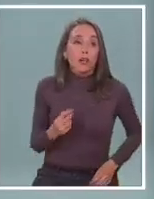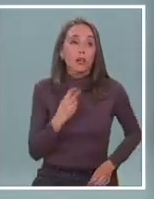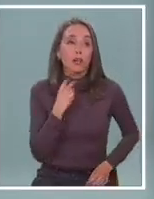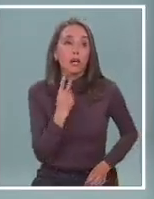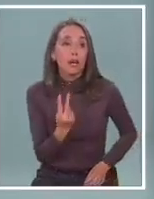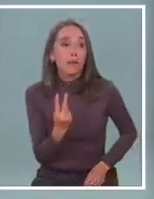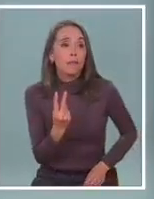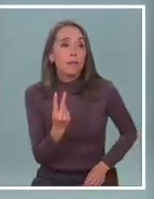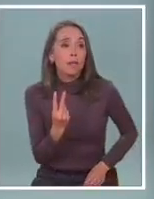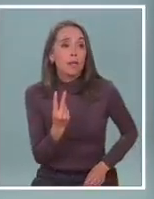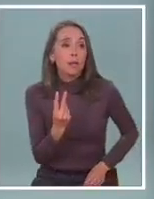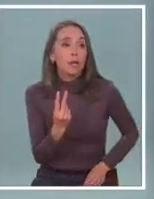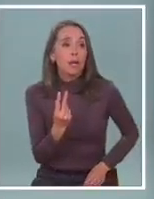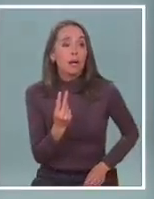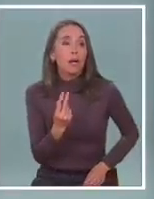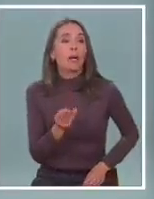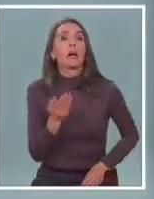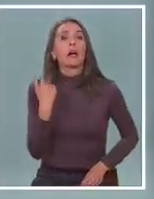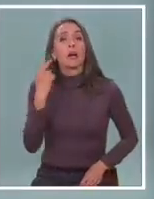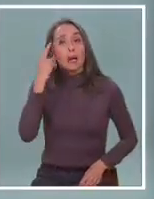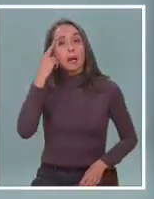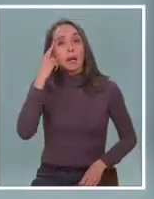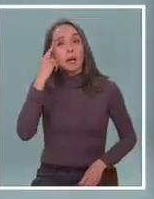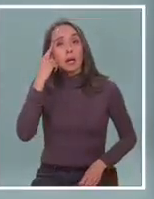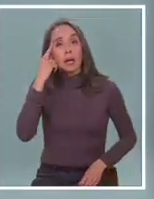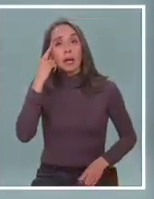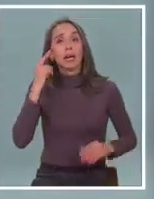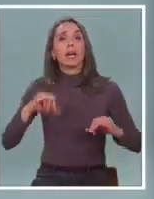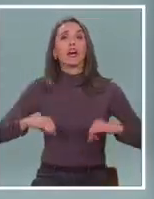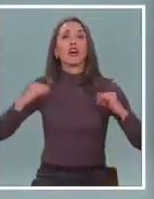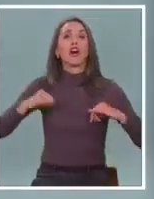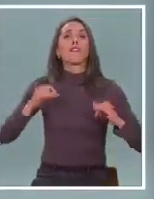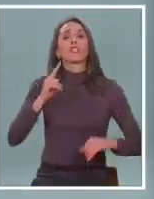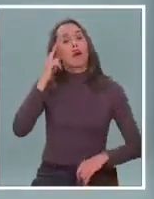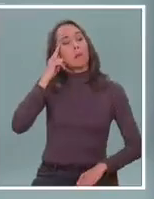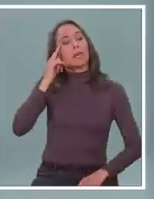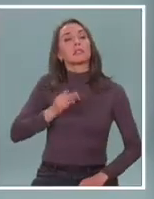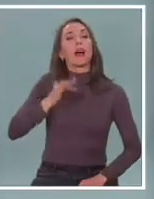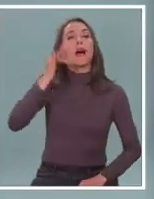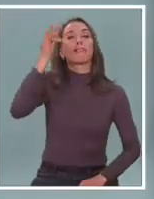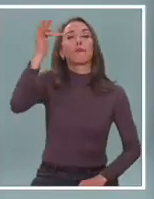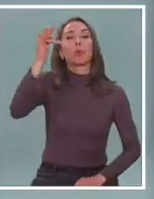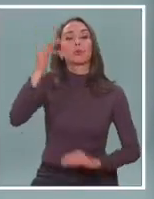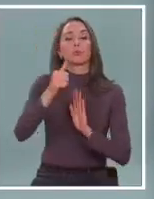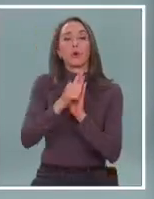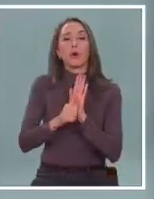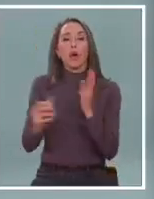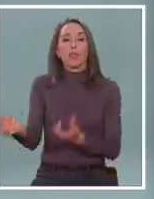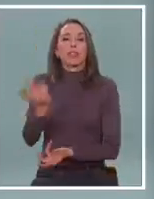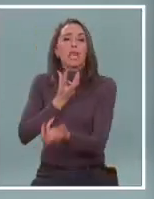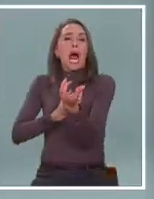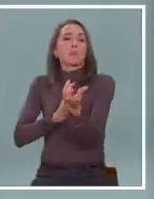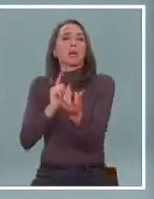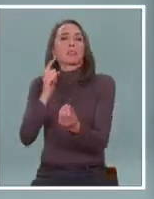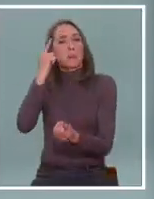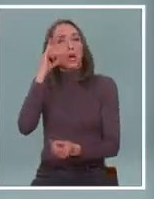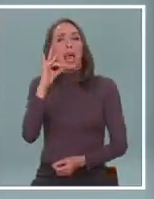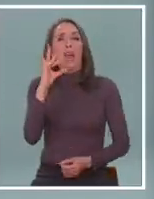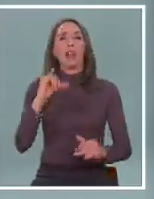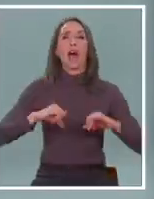temprana no imagina que pueda necesitar un trasplante. Uno a la edad temprana se